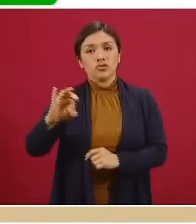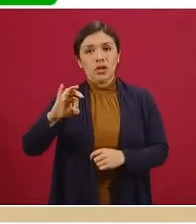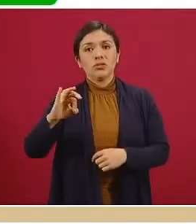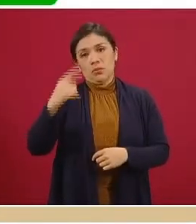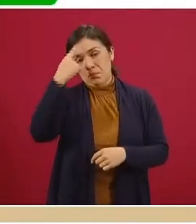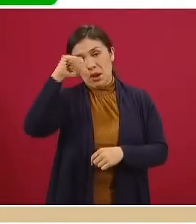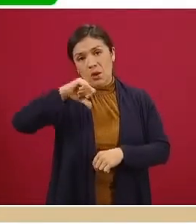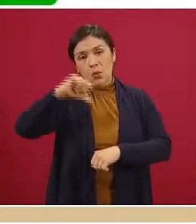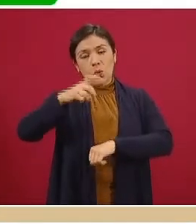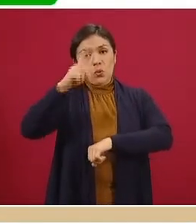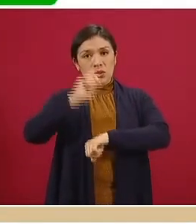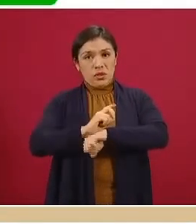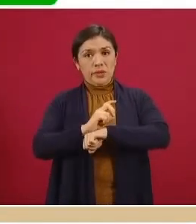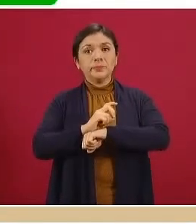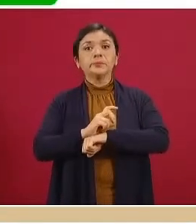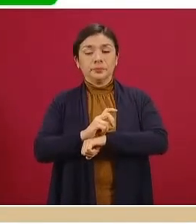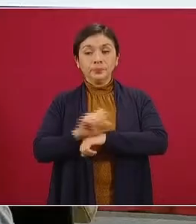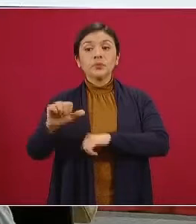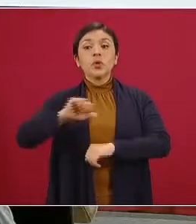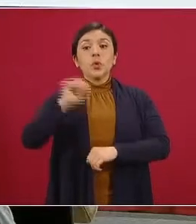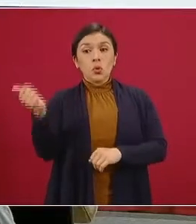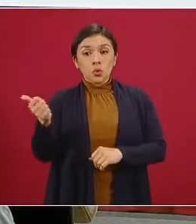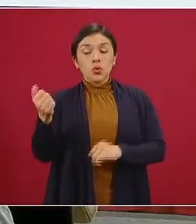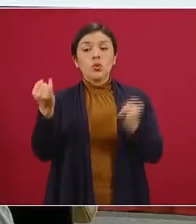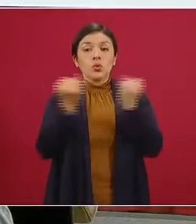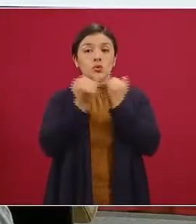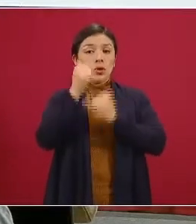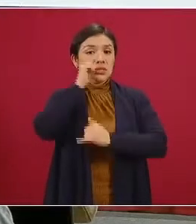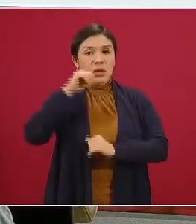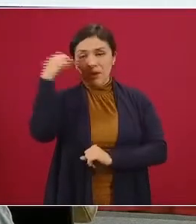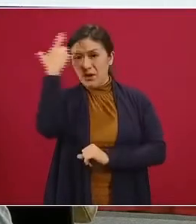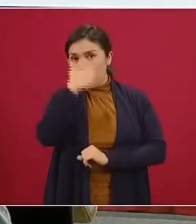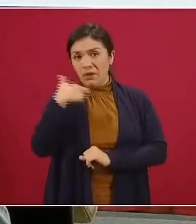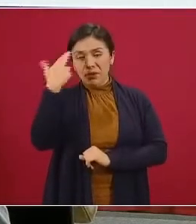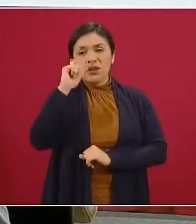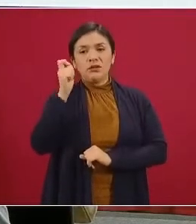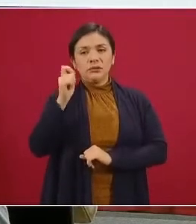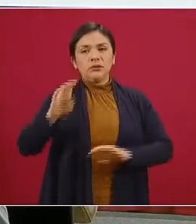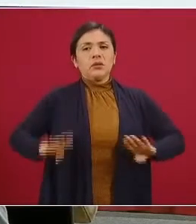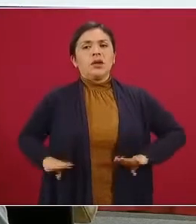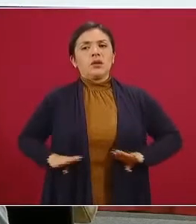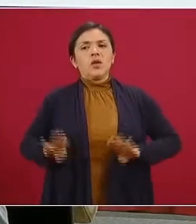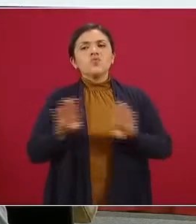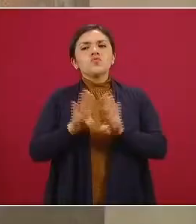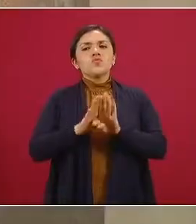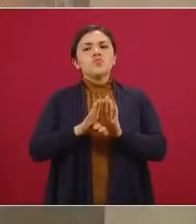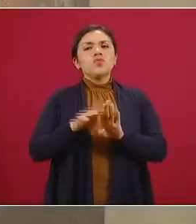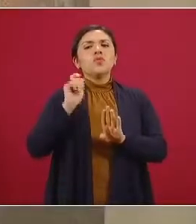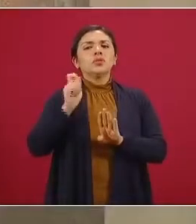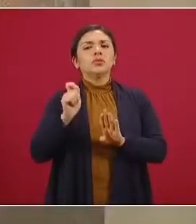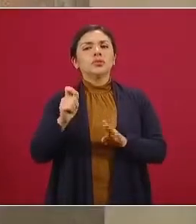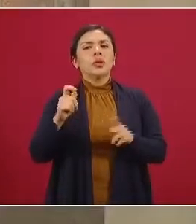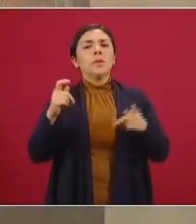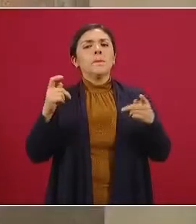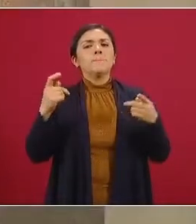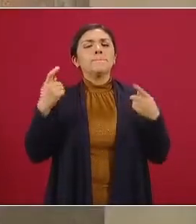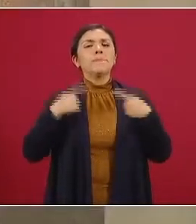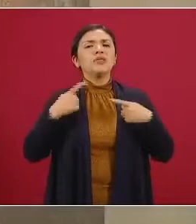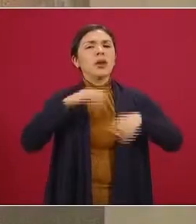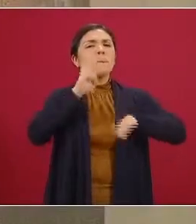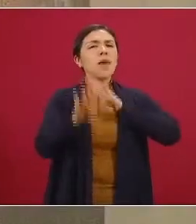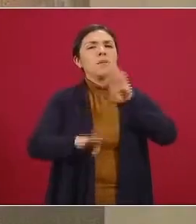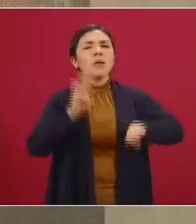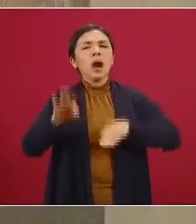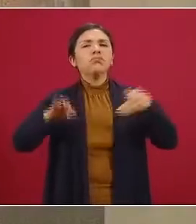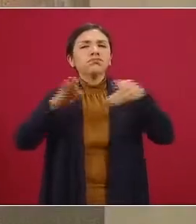7% para el día de hoy. Otro dato que siempre revisamos es precisamente la tendencia también de la ocurrencia de